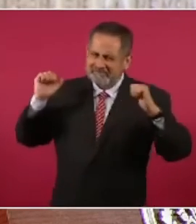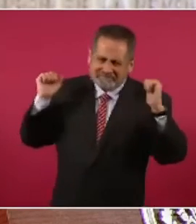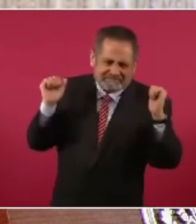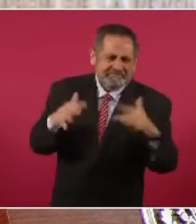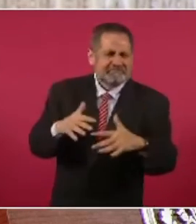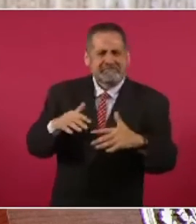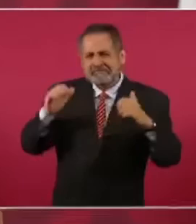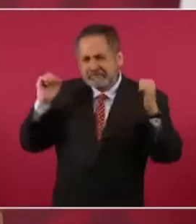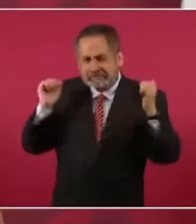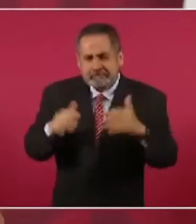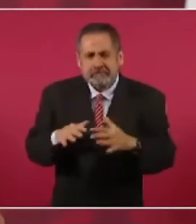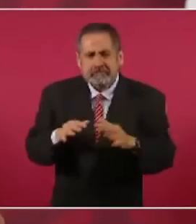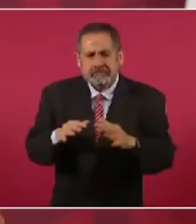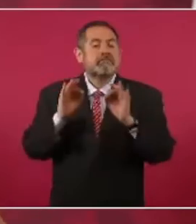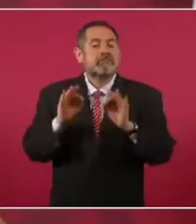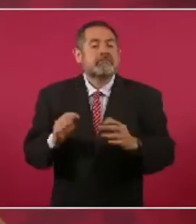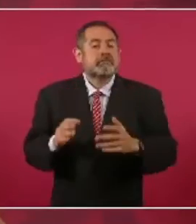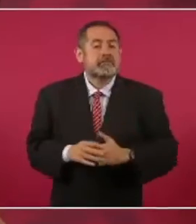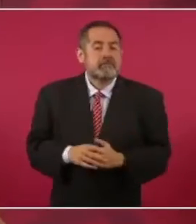Y nunca